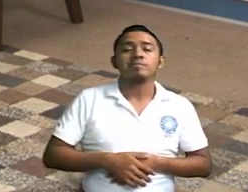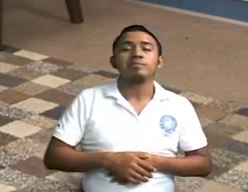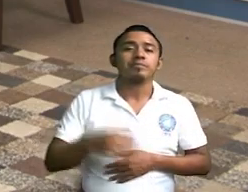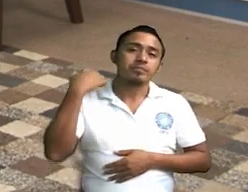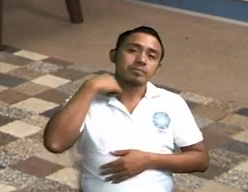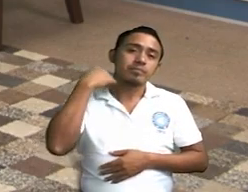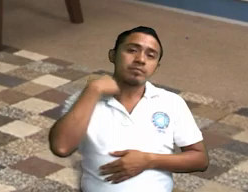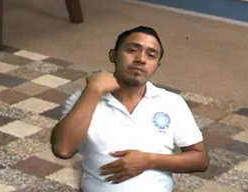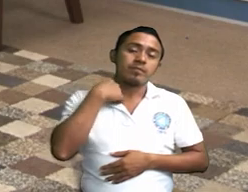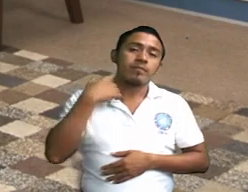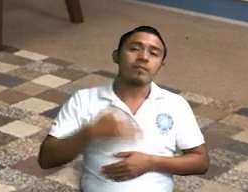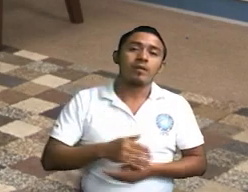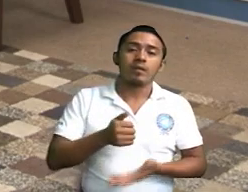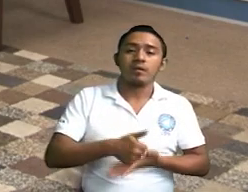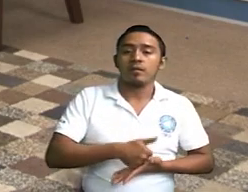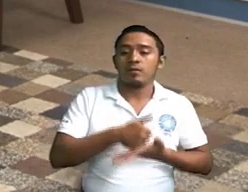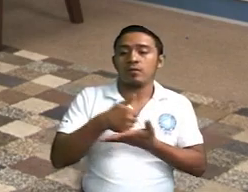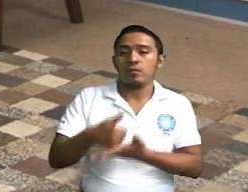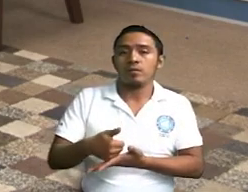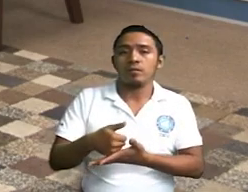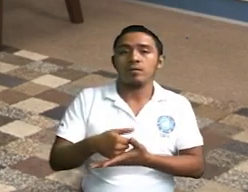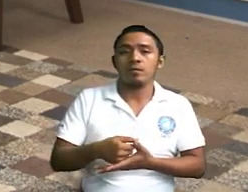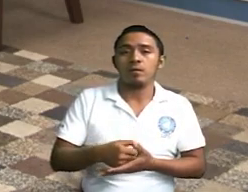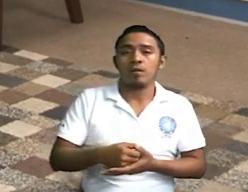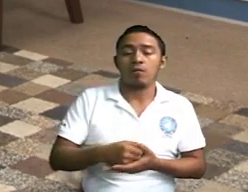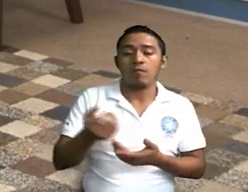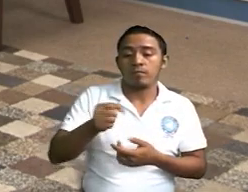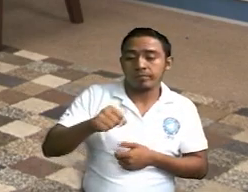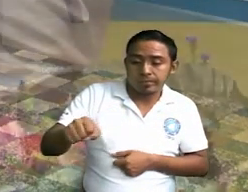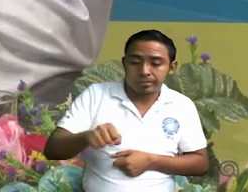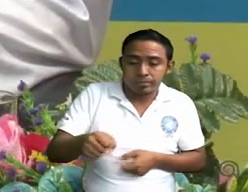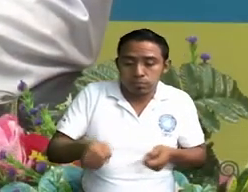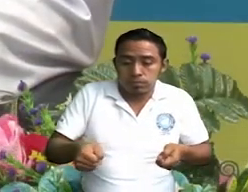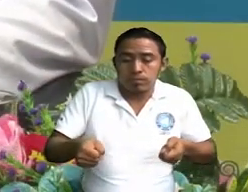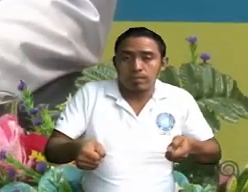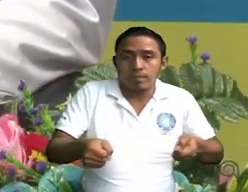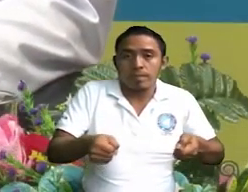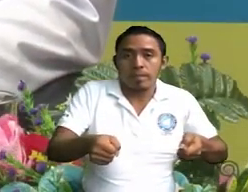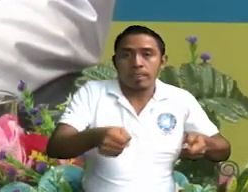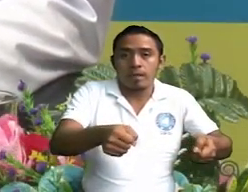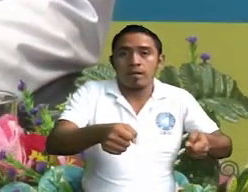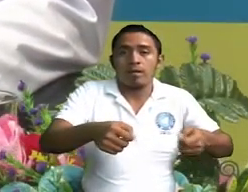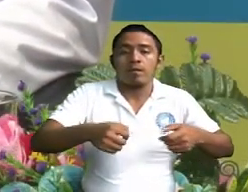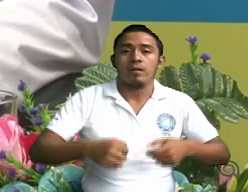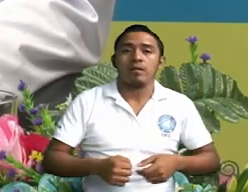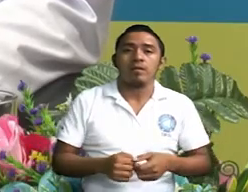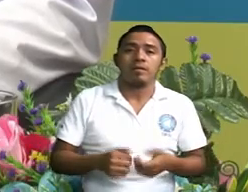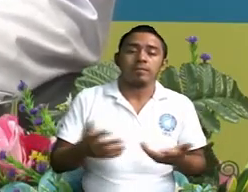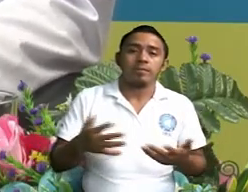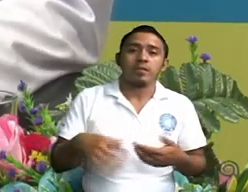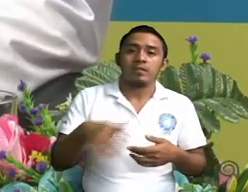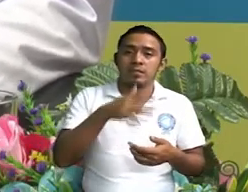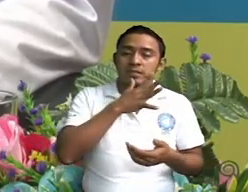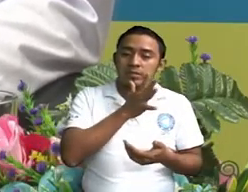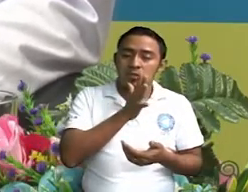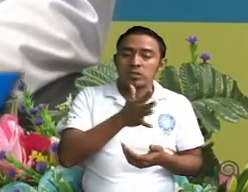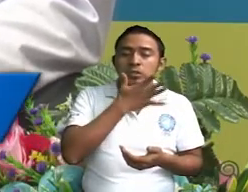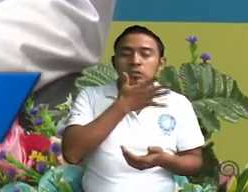siempre la utilización de medios auxiliares para deambular, para los pacientes que ya tienen problemas para